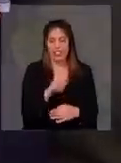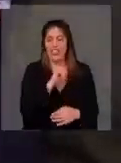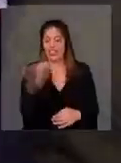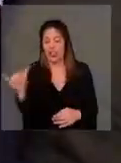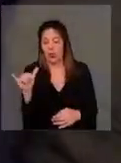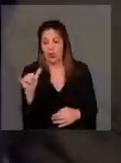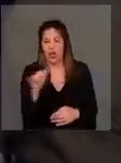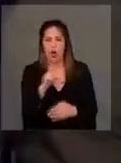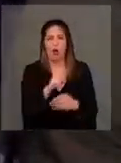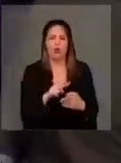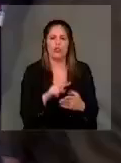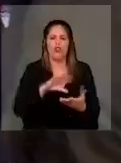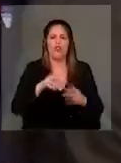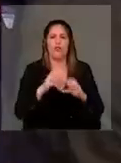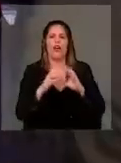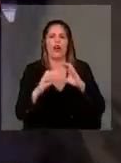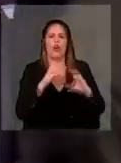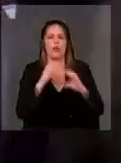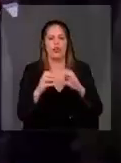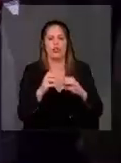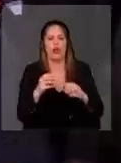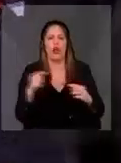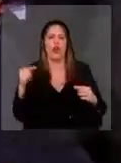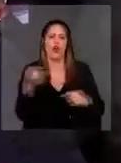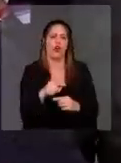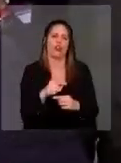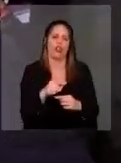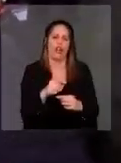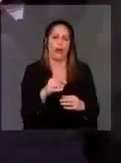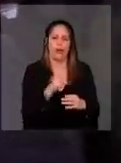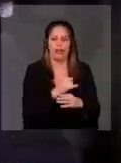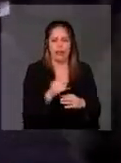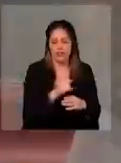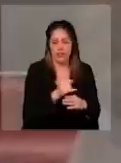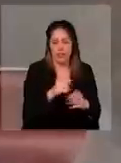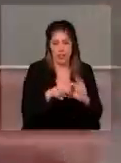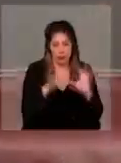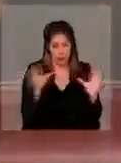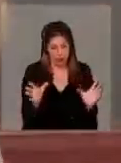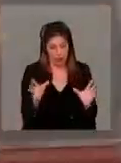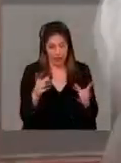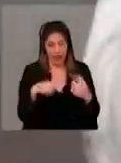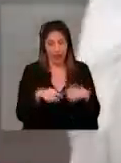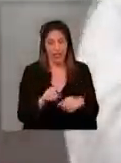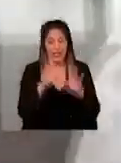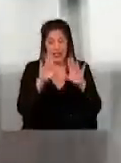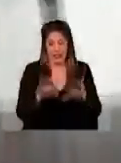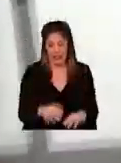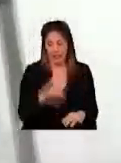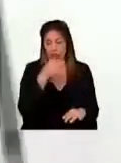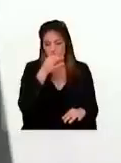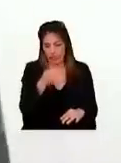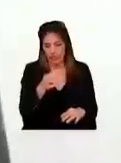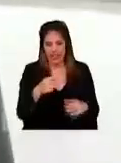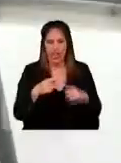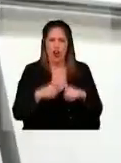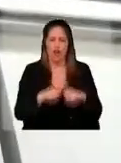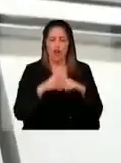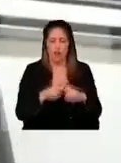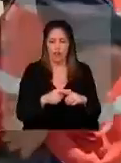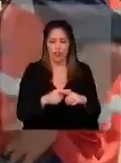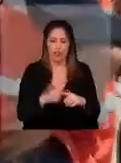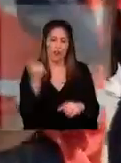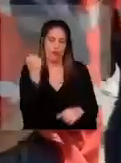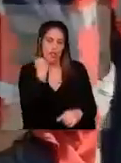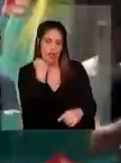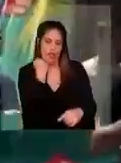la utilización de formas de comunicación muy dañinas para la institucionalidad democrática. En el texto menciona los conflictos de la industria frigorífica,